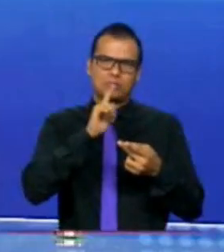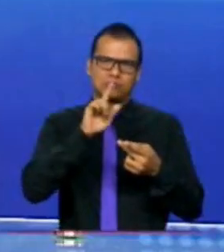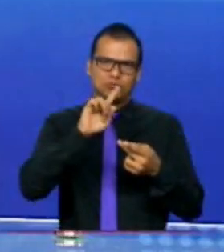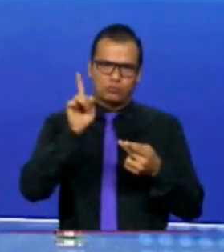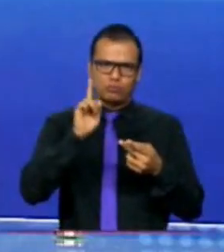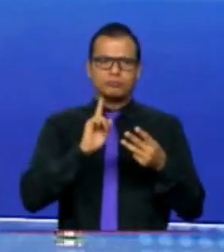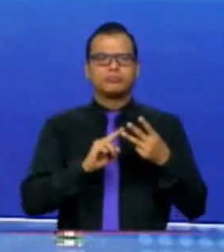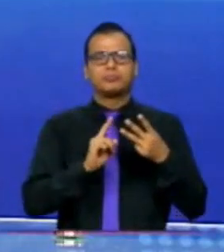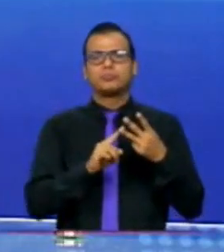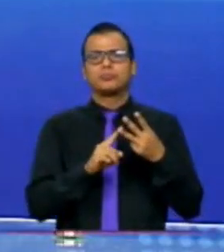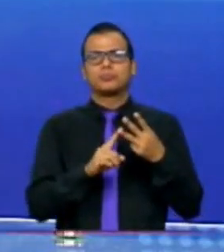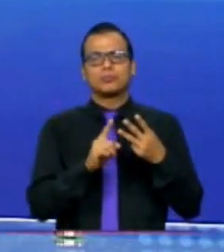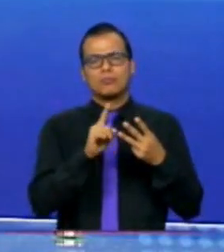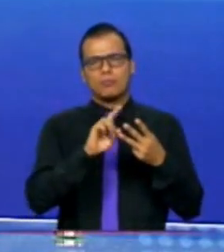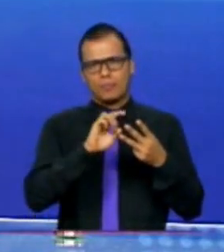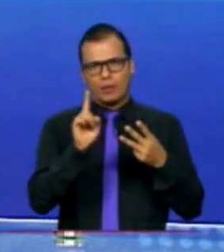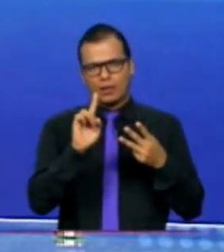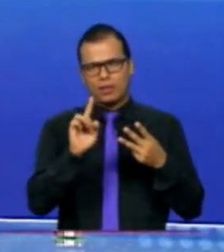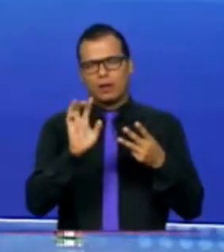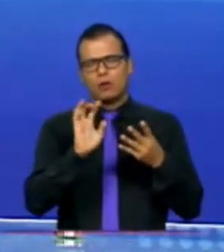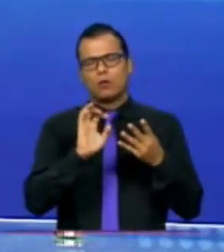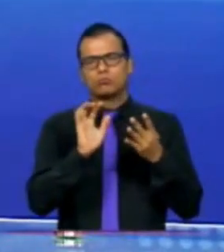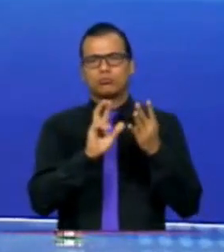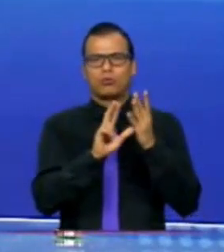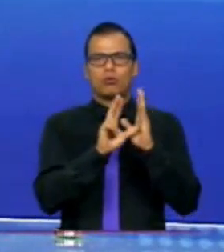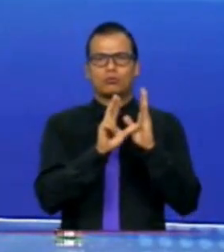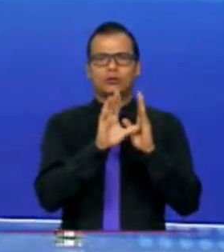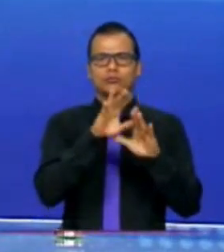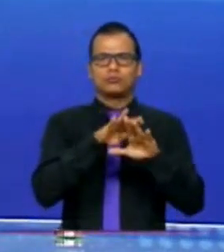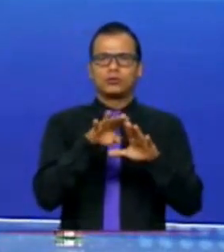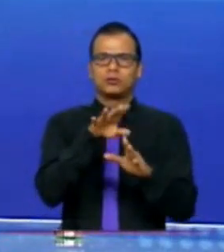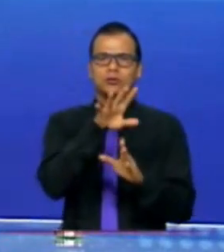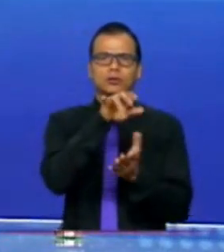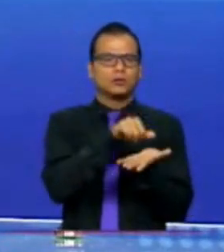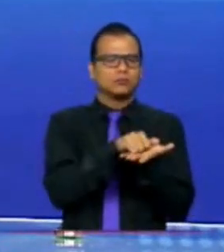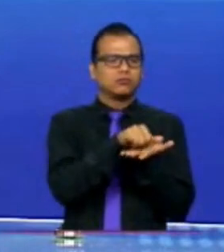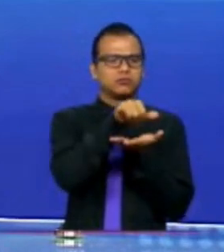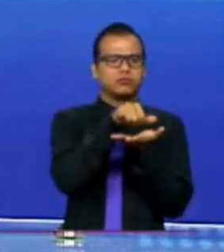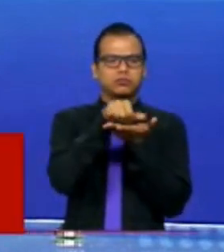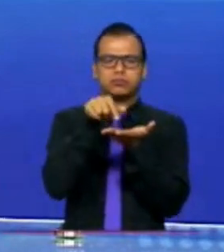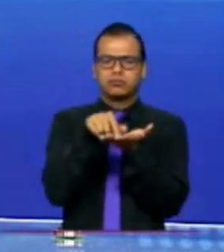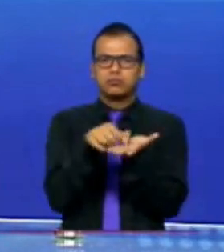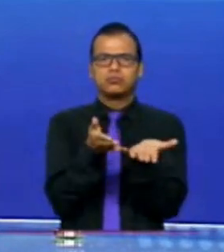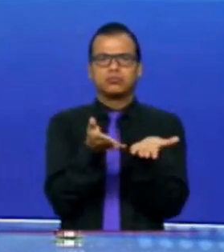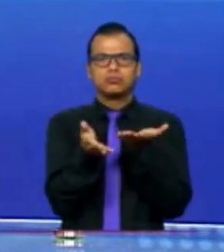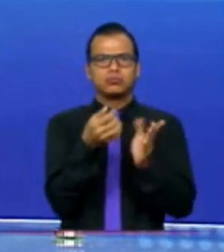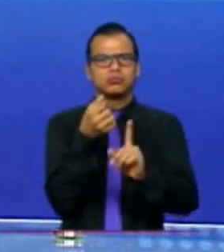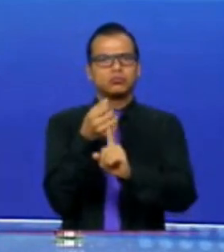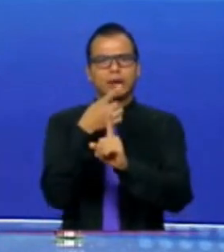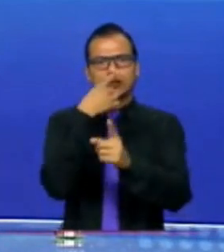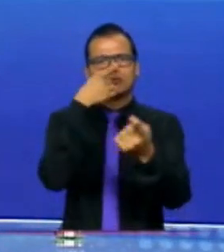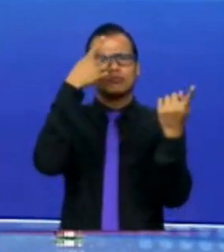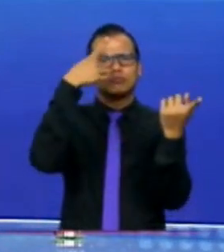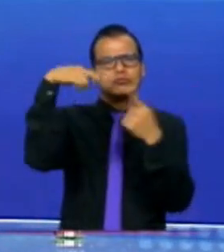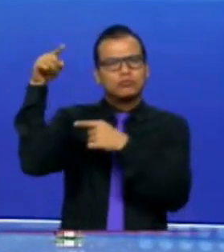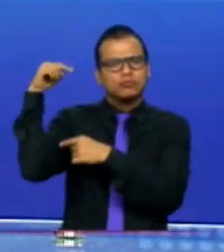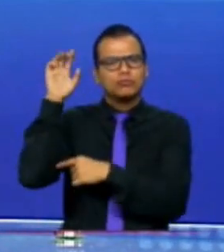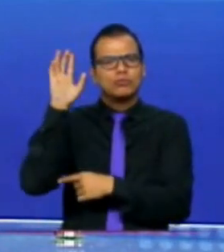¿qué expectativas hay sobre el impacto del transporte aéreo en el desarrollo turístico, Alejandro, y también en el desarrollo económico de